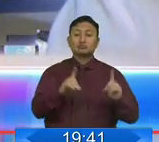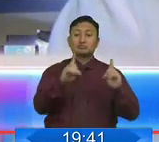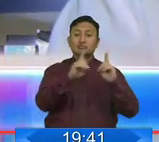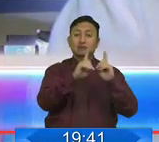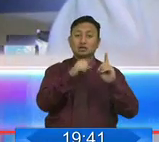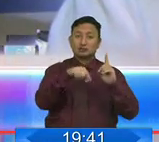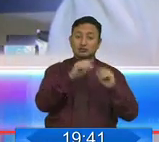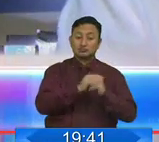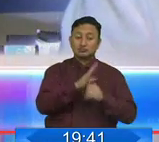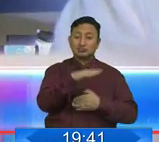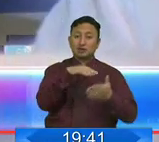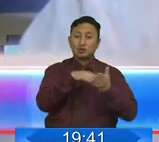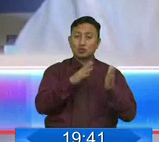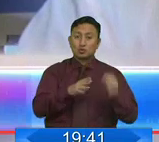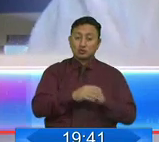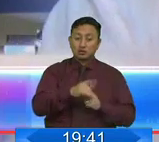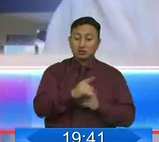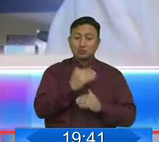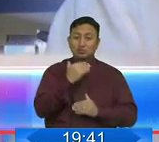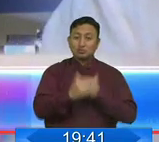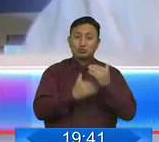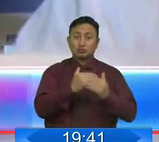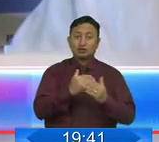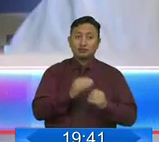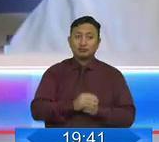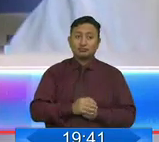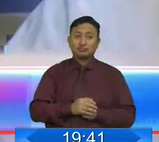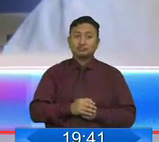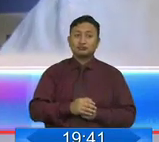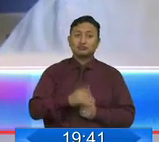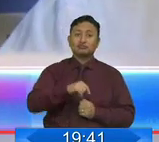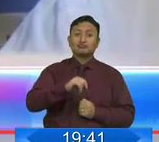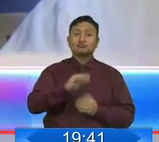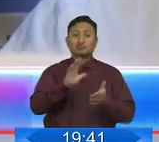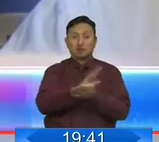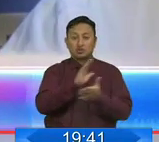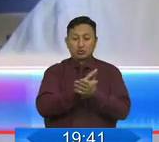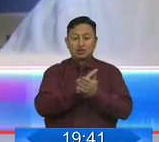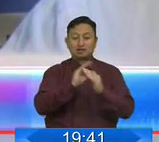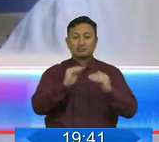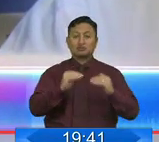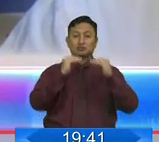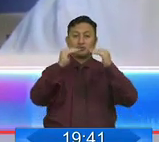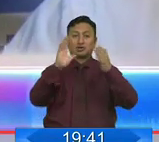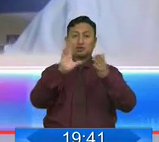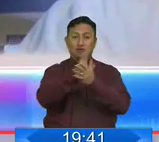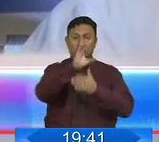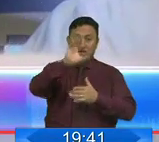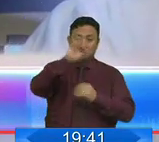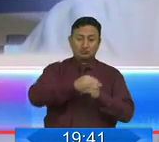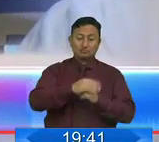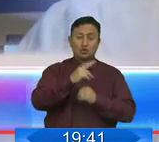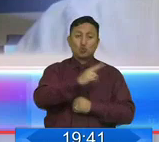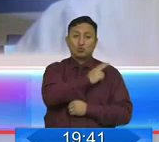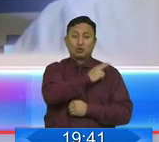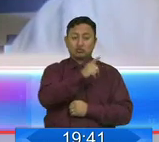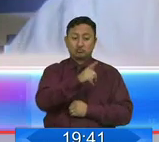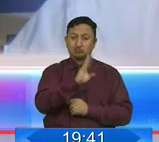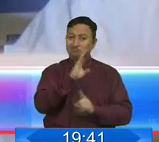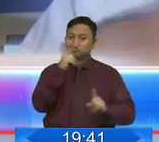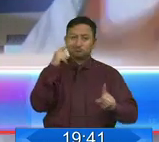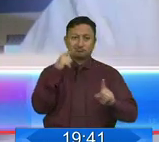todos los estudiantes que tienen un proceso, escuela, secundaria y universidad. Ellos tendrán su acceso directo